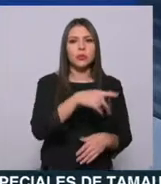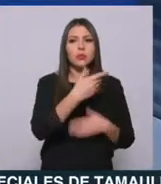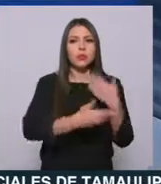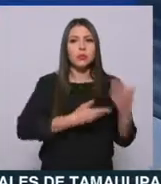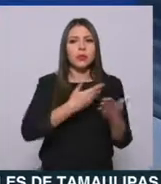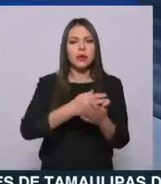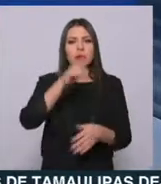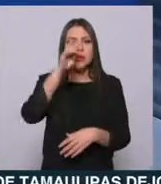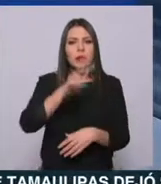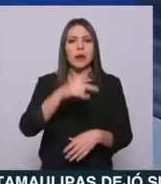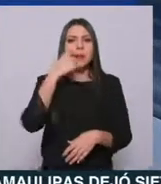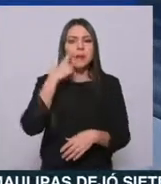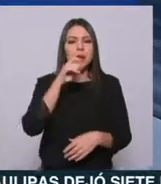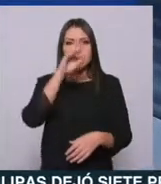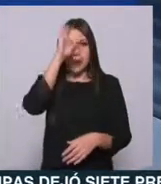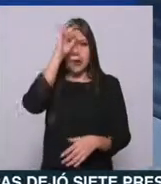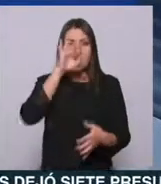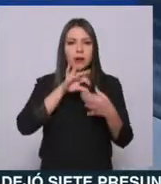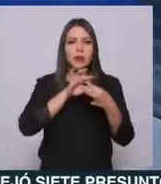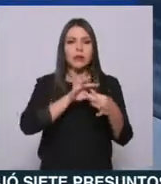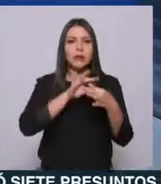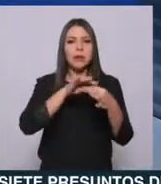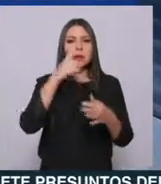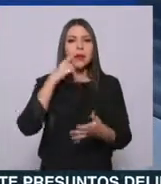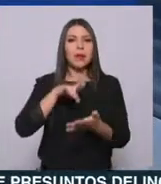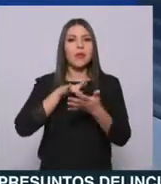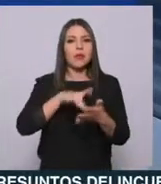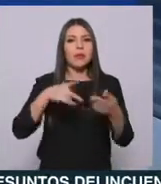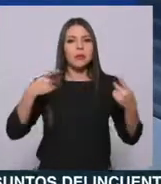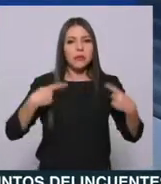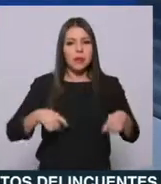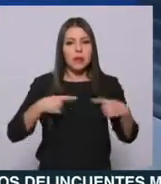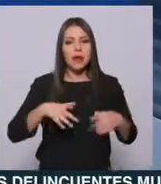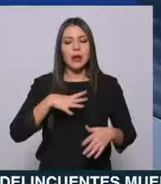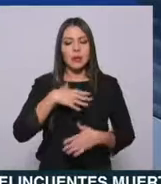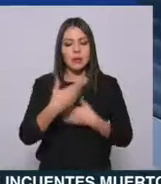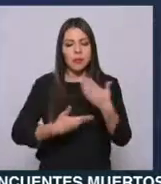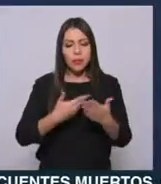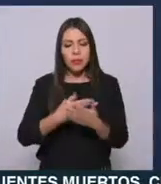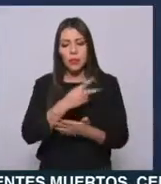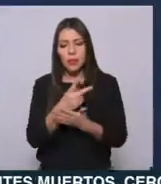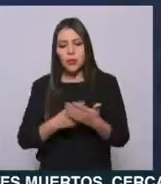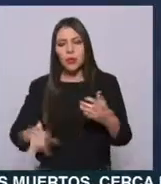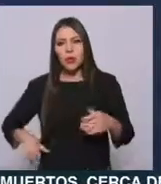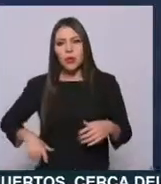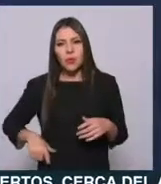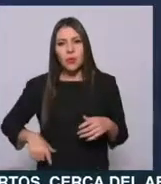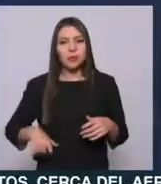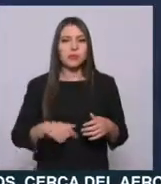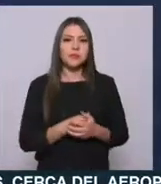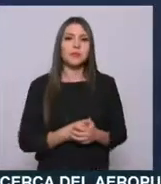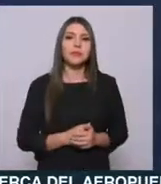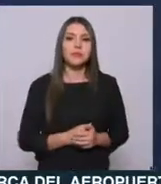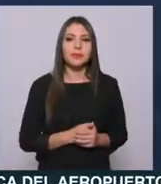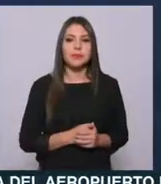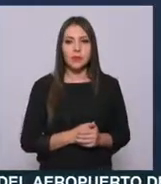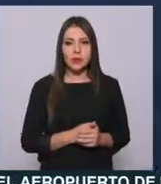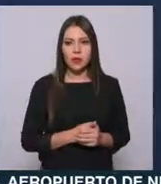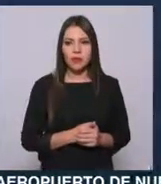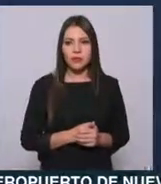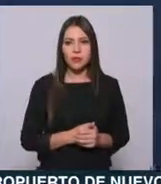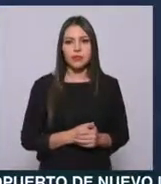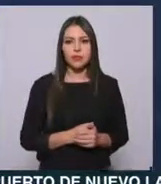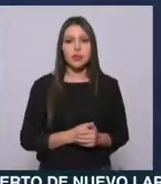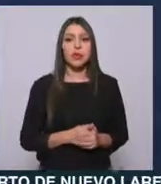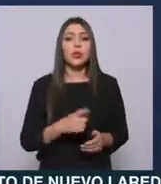vayan encaminadas de la mano con la ciudadanía, que tengamos políticas públicas que no sean nada